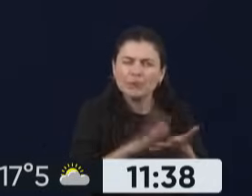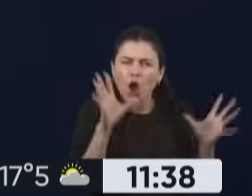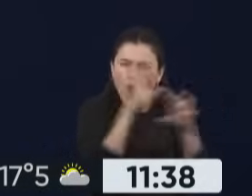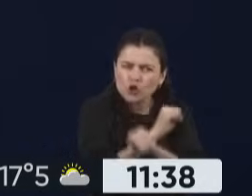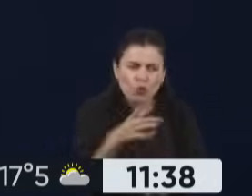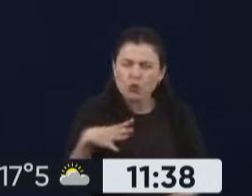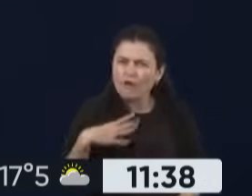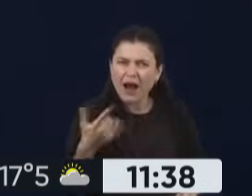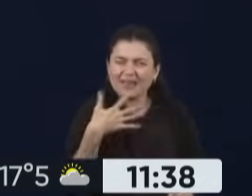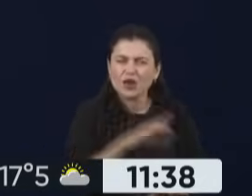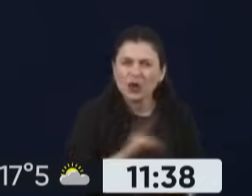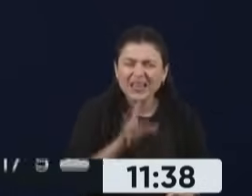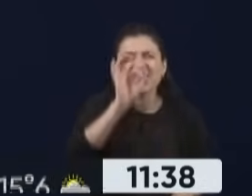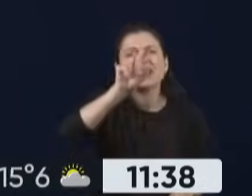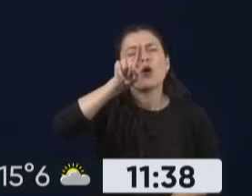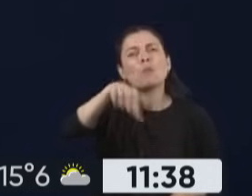auditar el